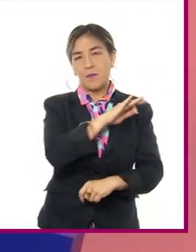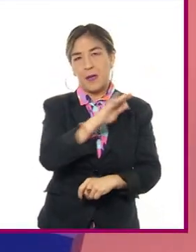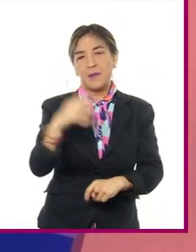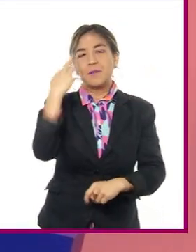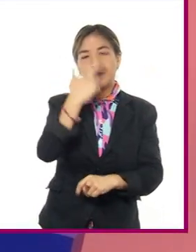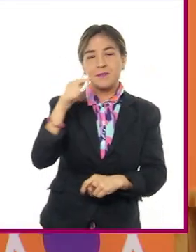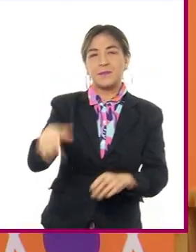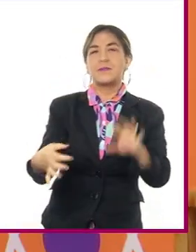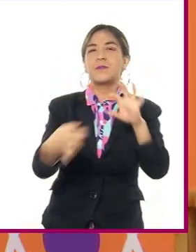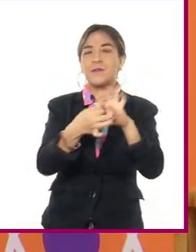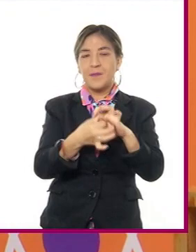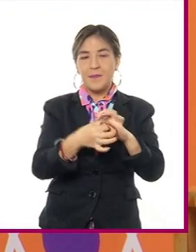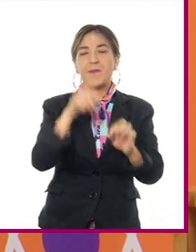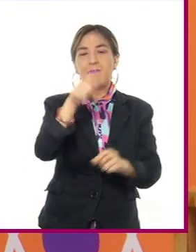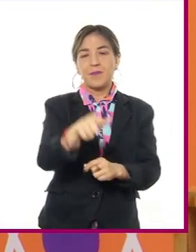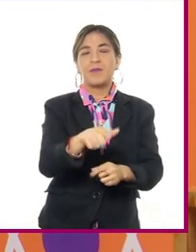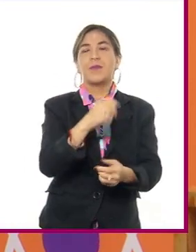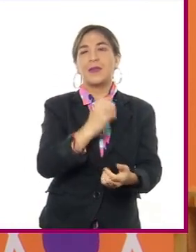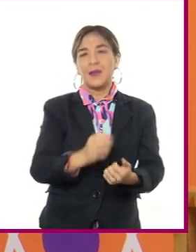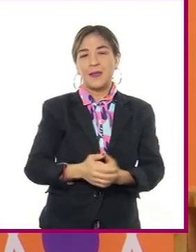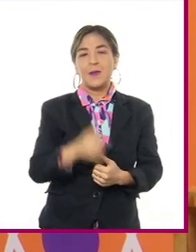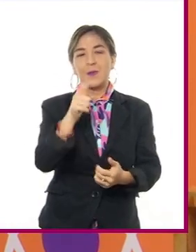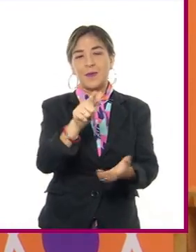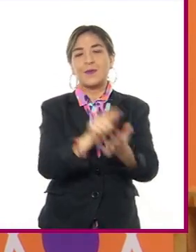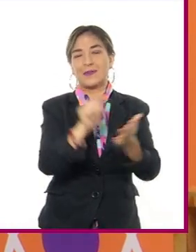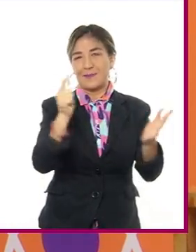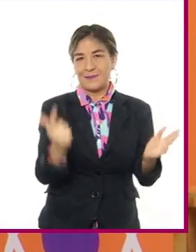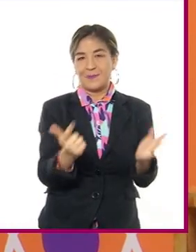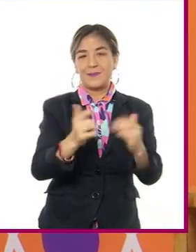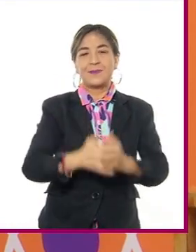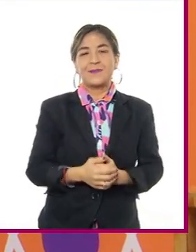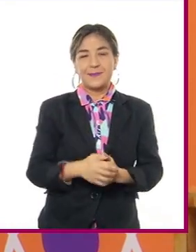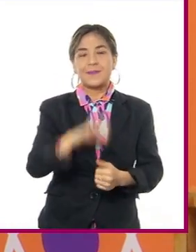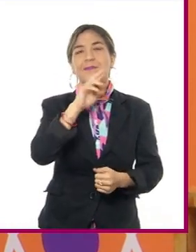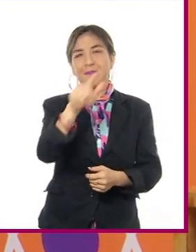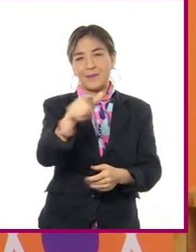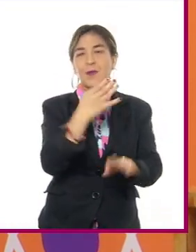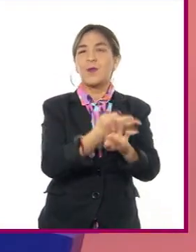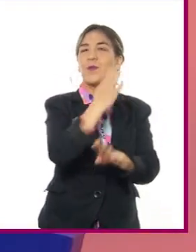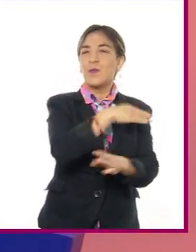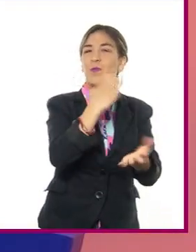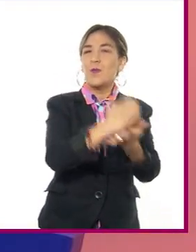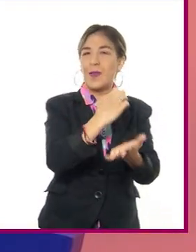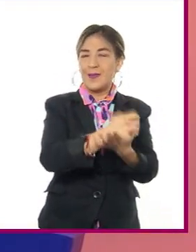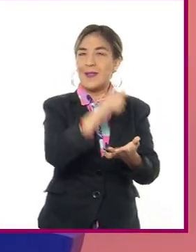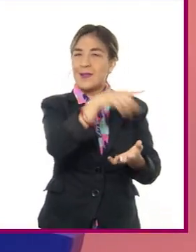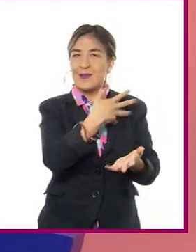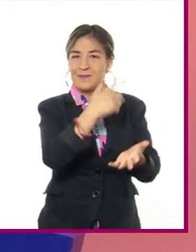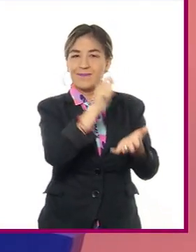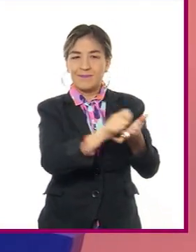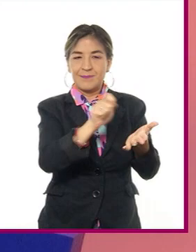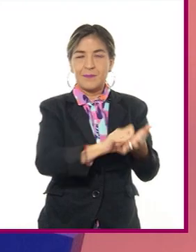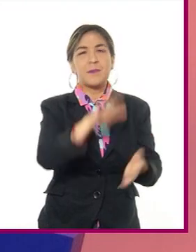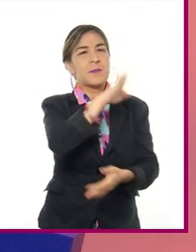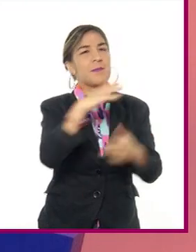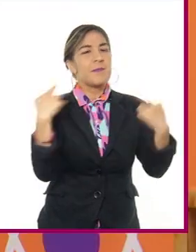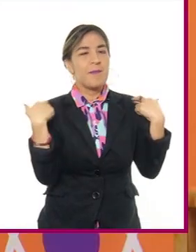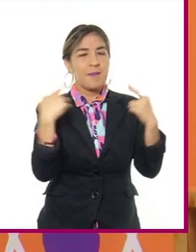podrán resolver al momento de consultar su libro de texto y revisar sus apuntes. Oiga,